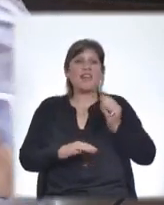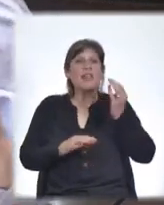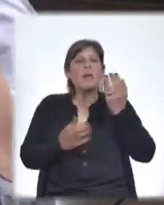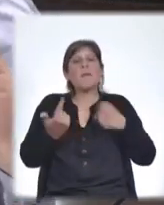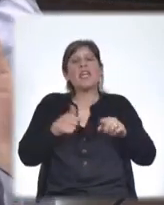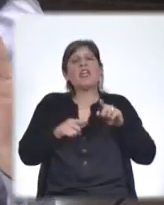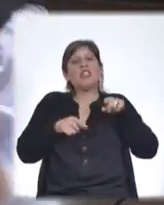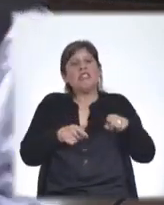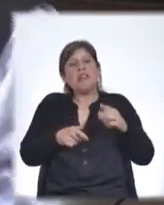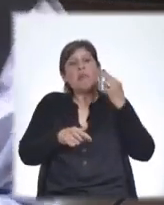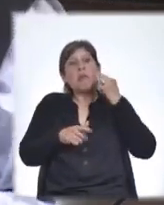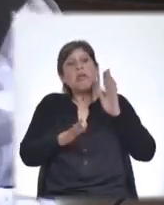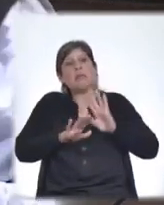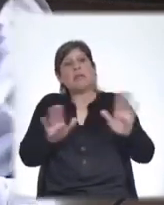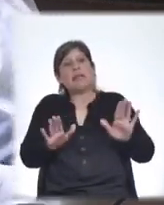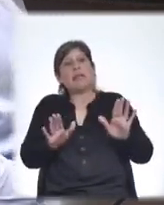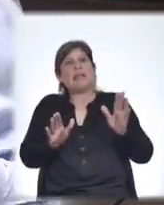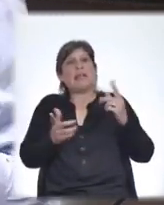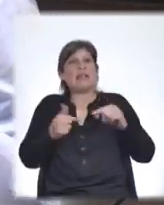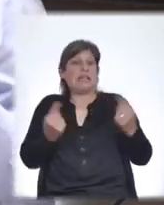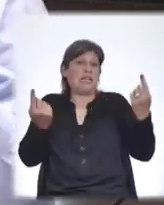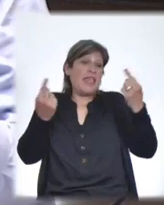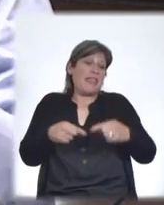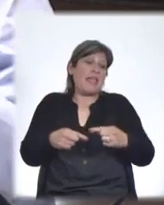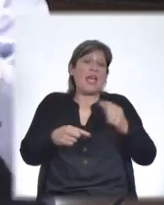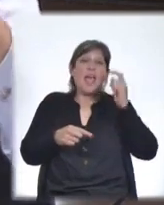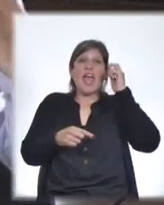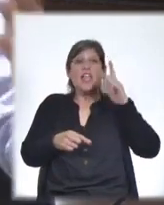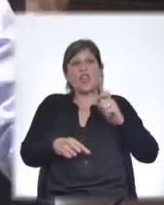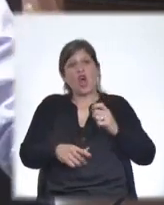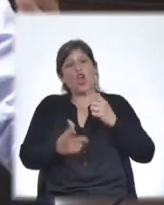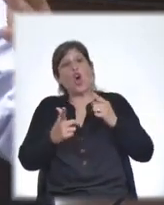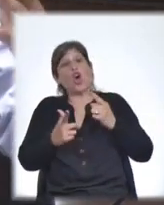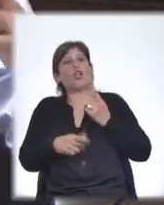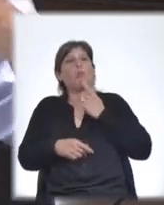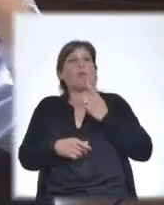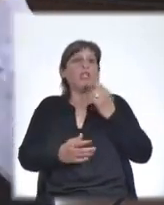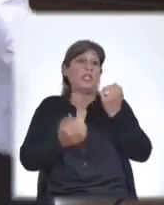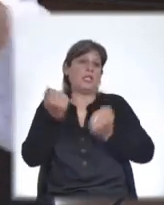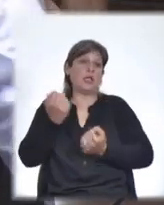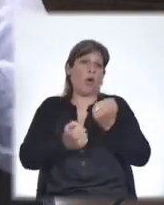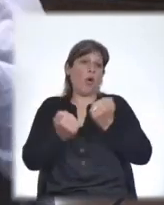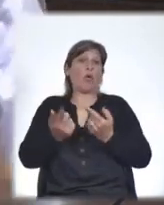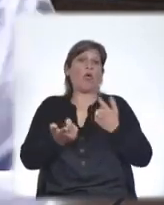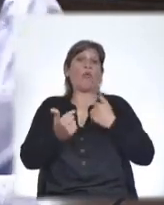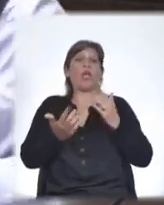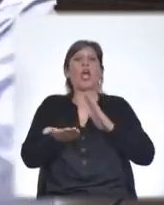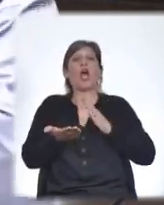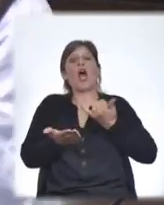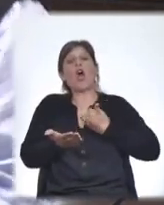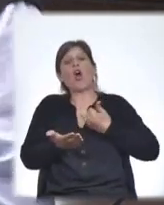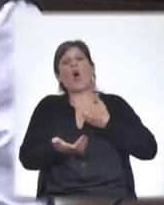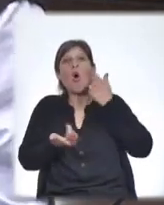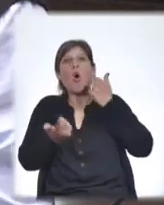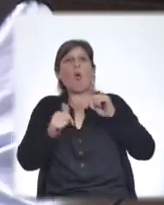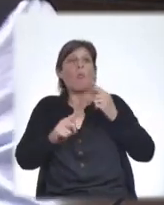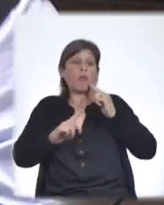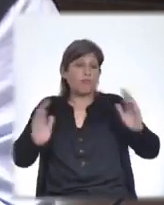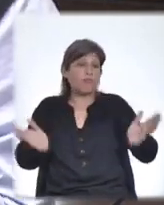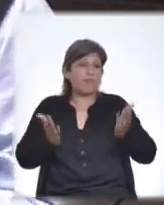fuera este, no sería más que un debate ideológico, político, económico, acerca de cómo potenciar las bondades del